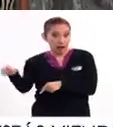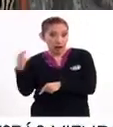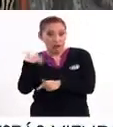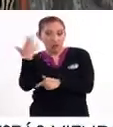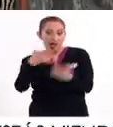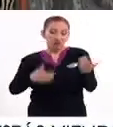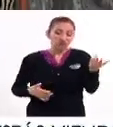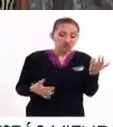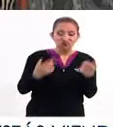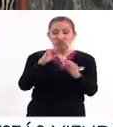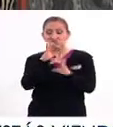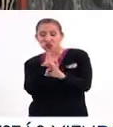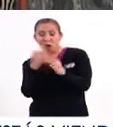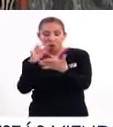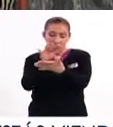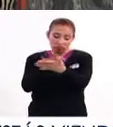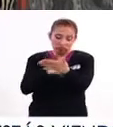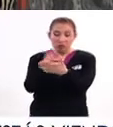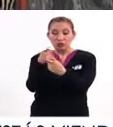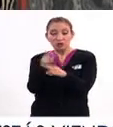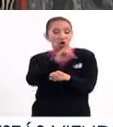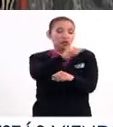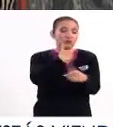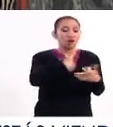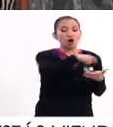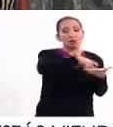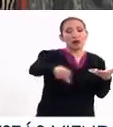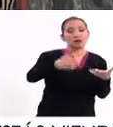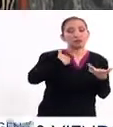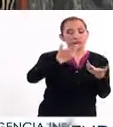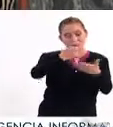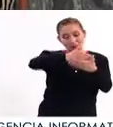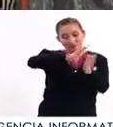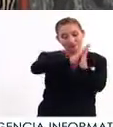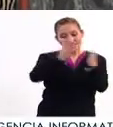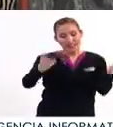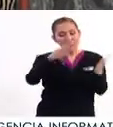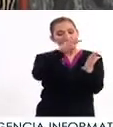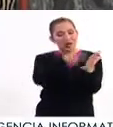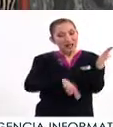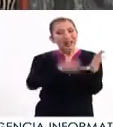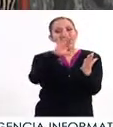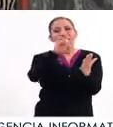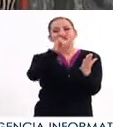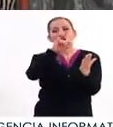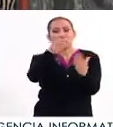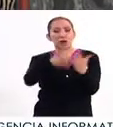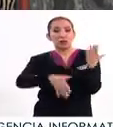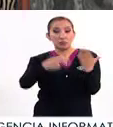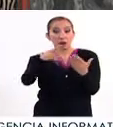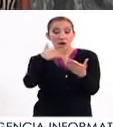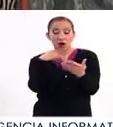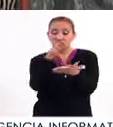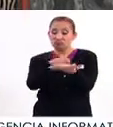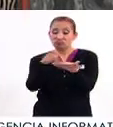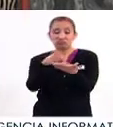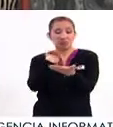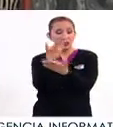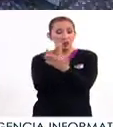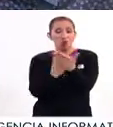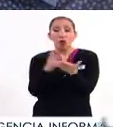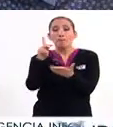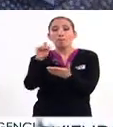que sabían tocar y leer música, y la gente que compraba los cancioneros de Vanegas Arroyo, que eran muy baratos, pero tenían un grabado de